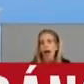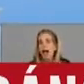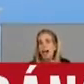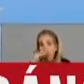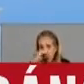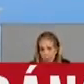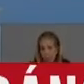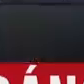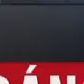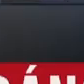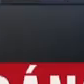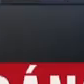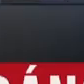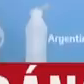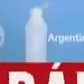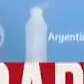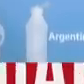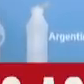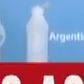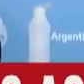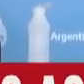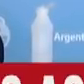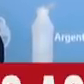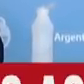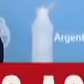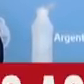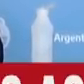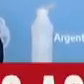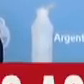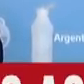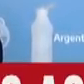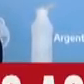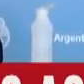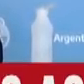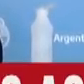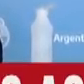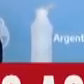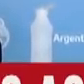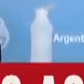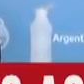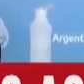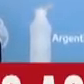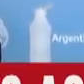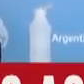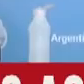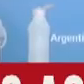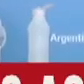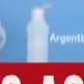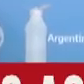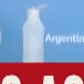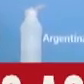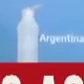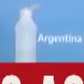1.66. Y Corea del Sur, que fue uno de los países que se puso de referencia